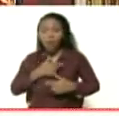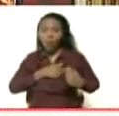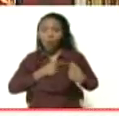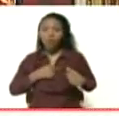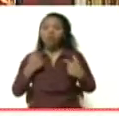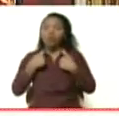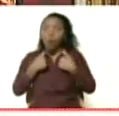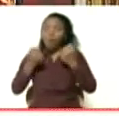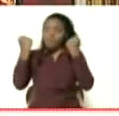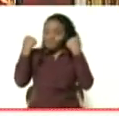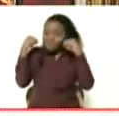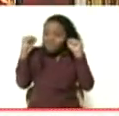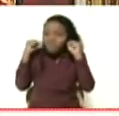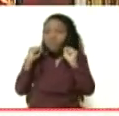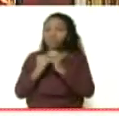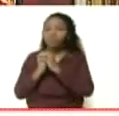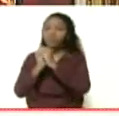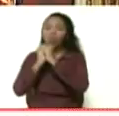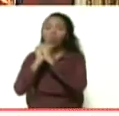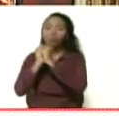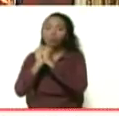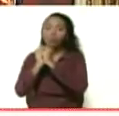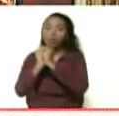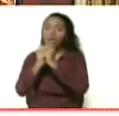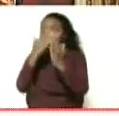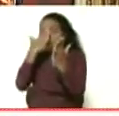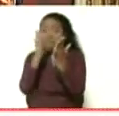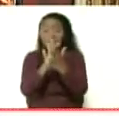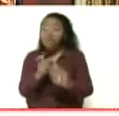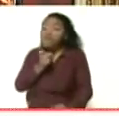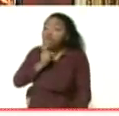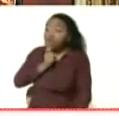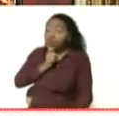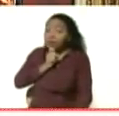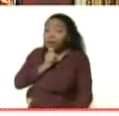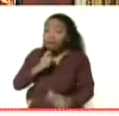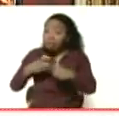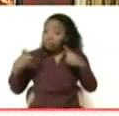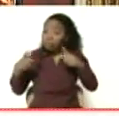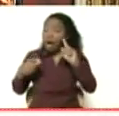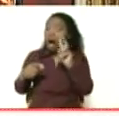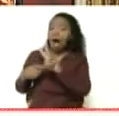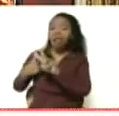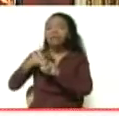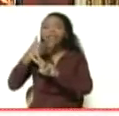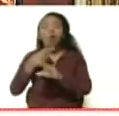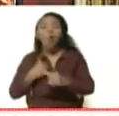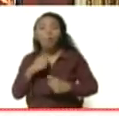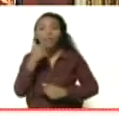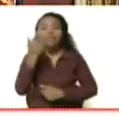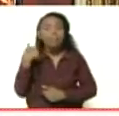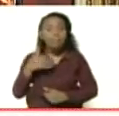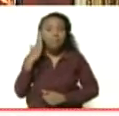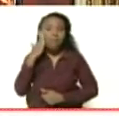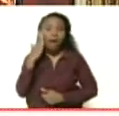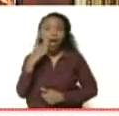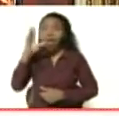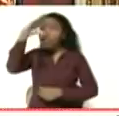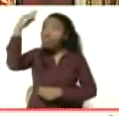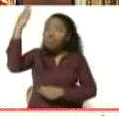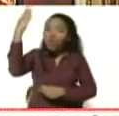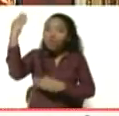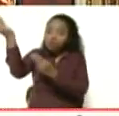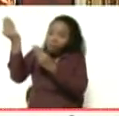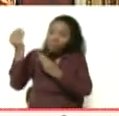practico la oración. Y siempre frente a las dificultades más grandes, digo como decía mi mamá, Dios proveerá.